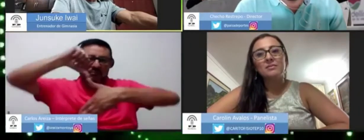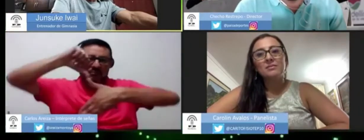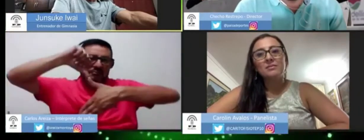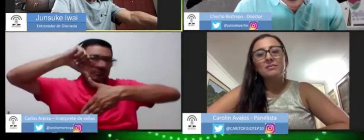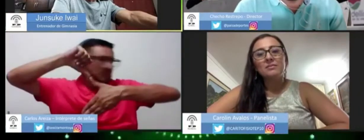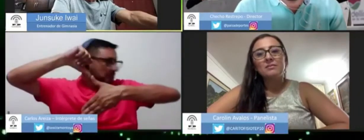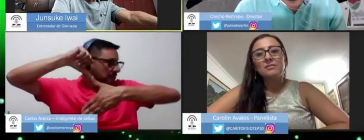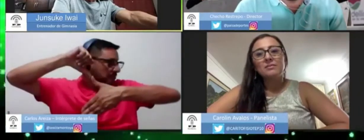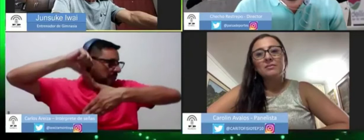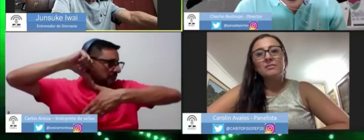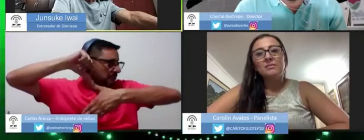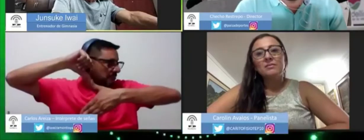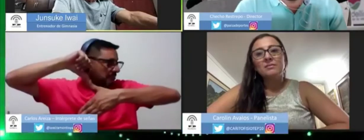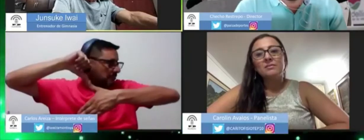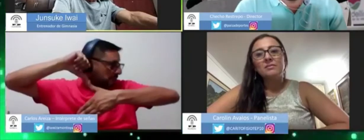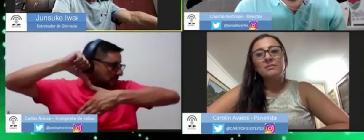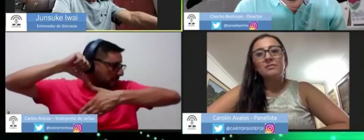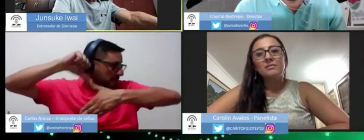nos dieron